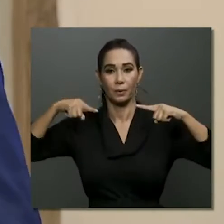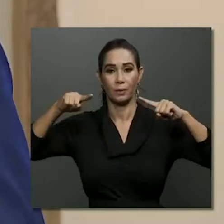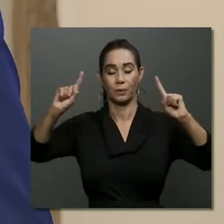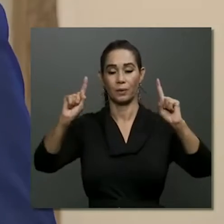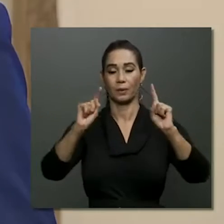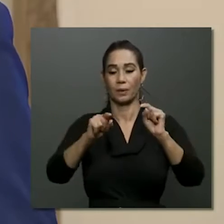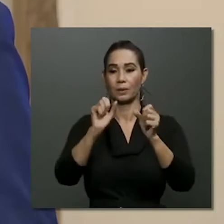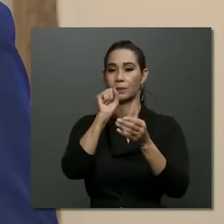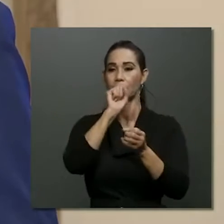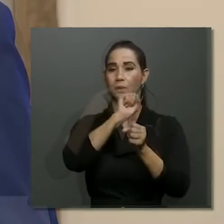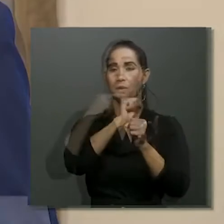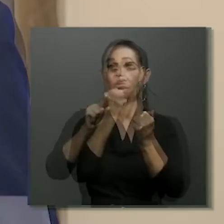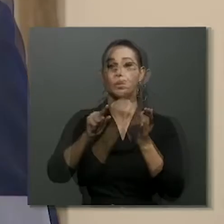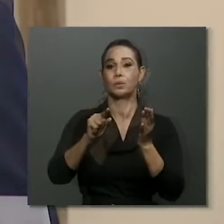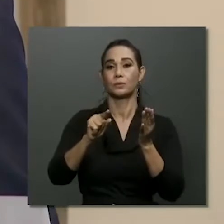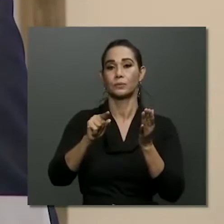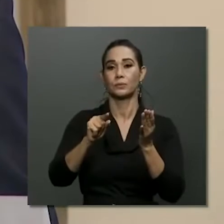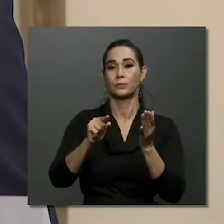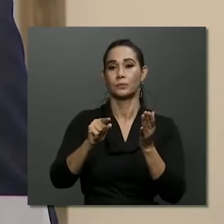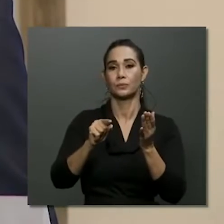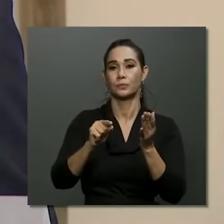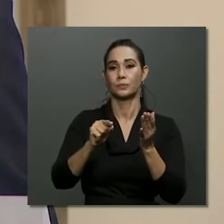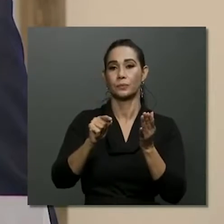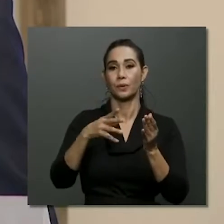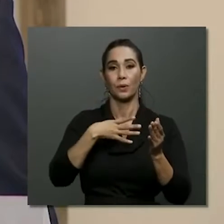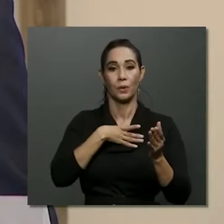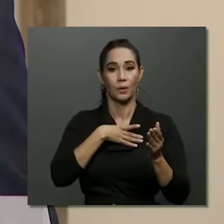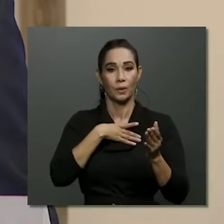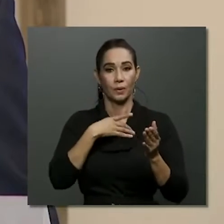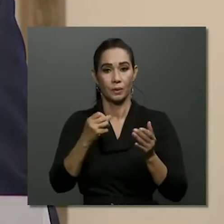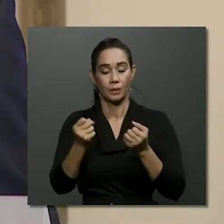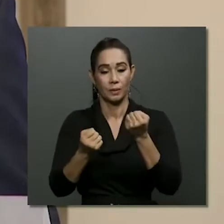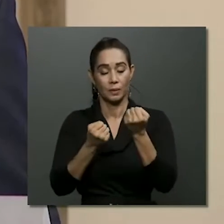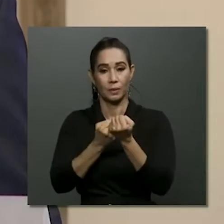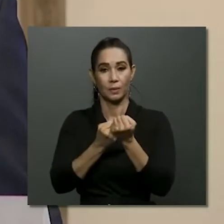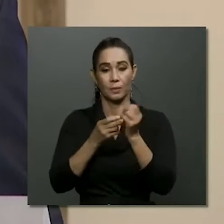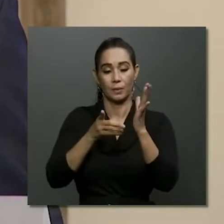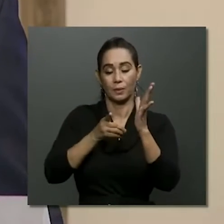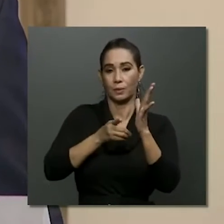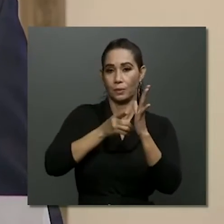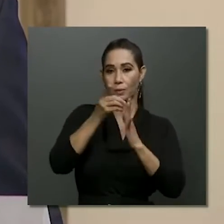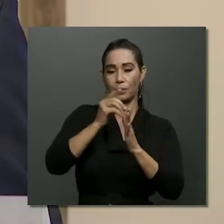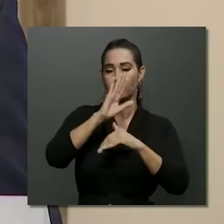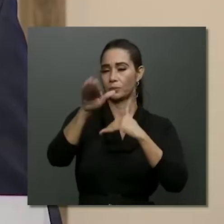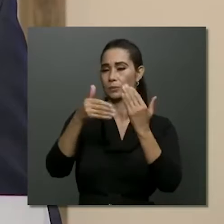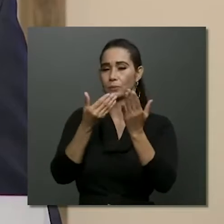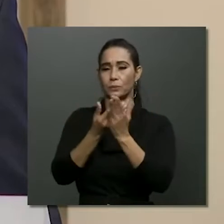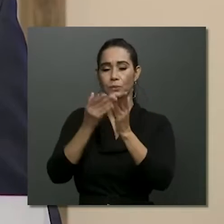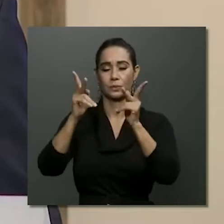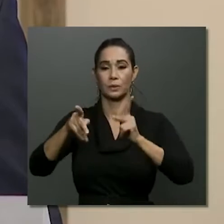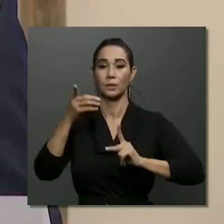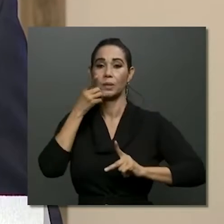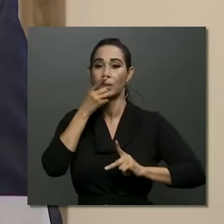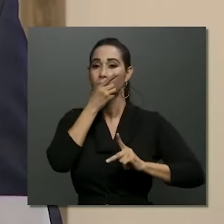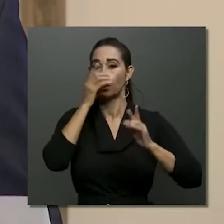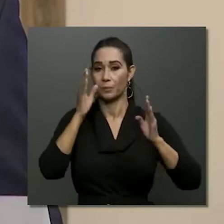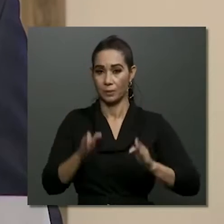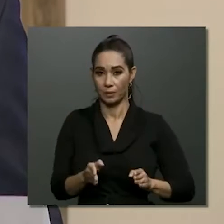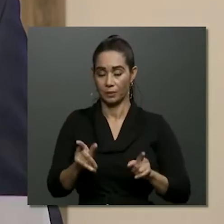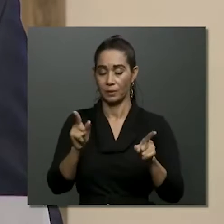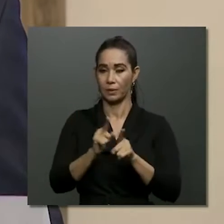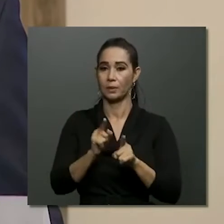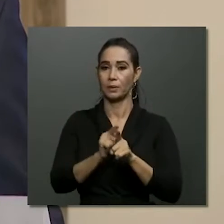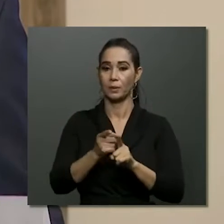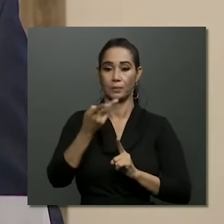en la República Dominicana. Con el interés de tutelar los derechos de todos los dominicanos y